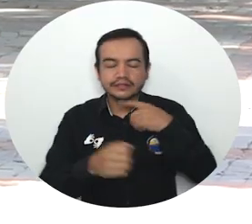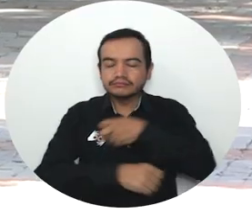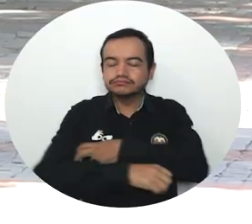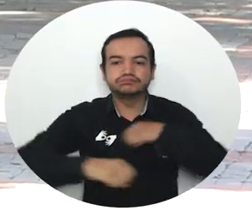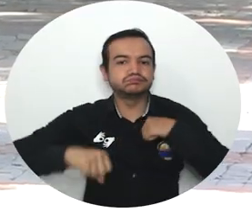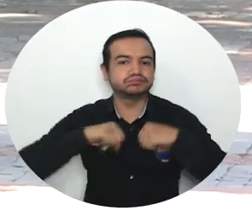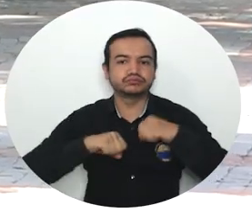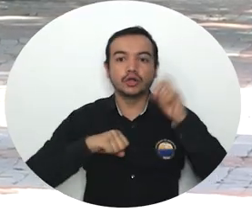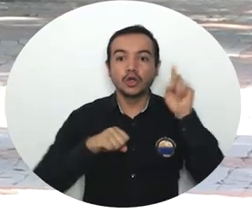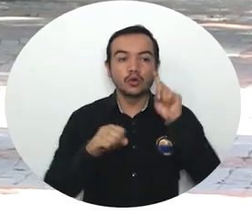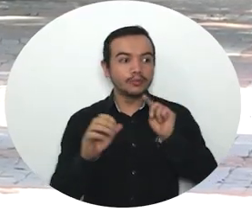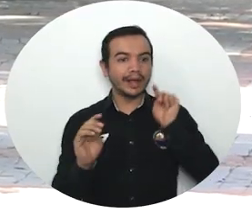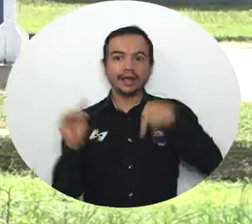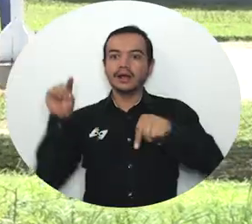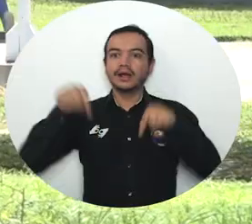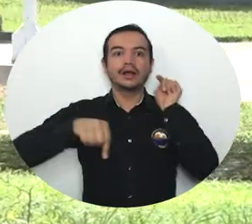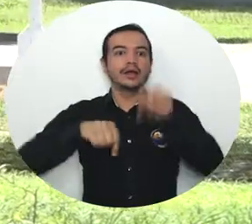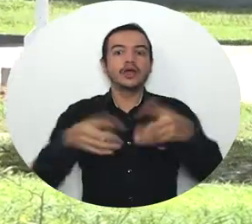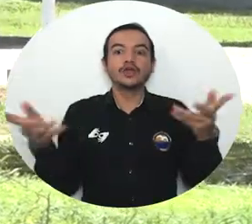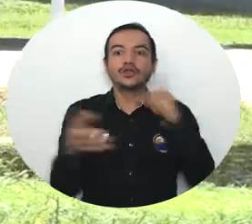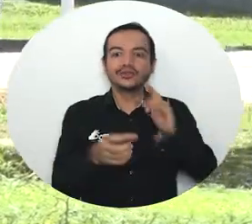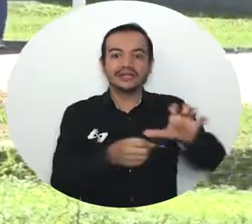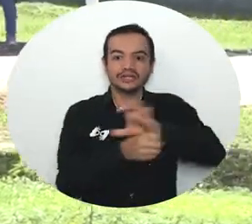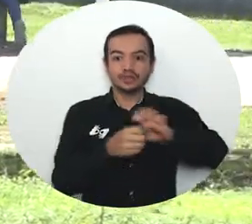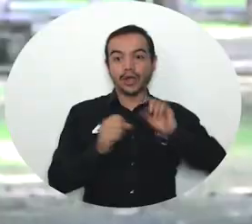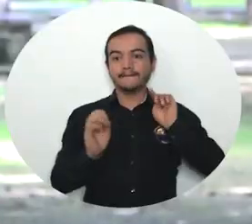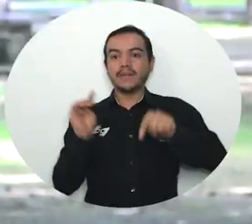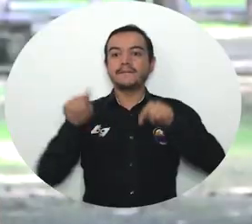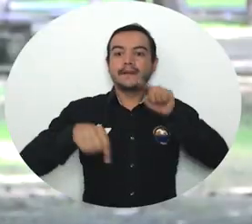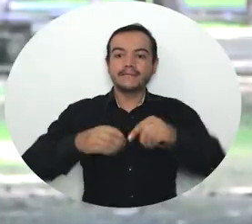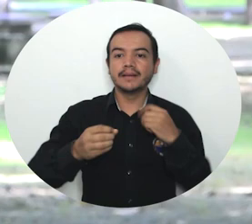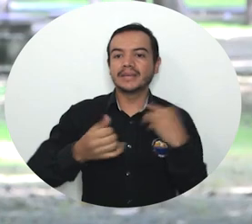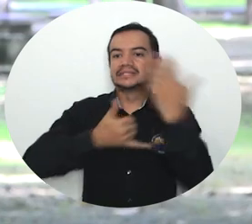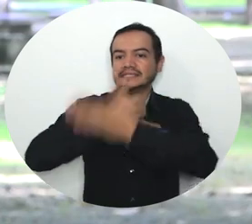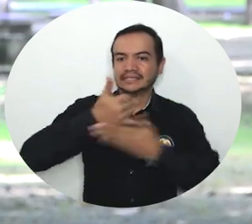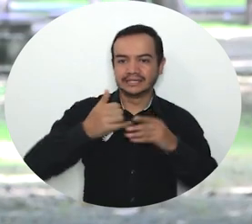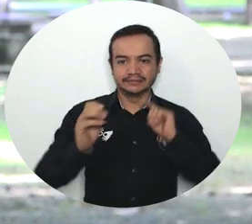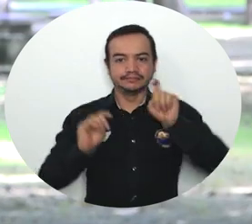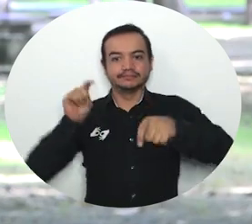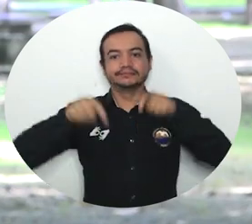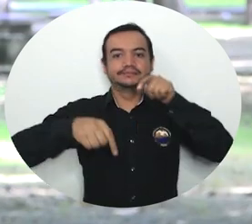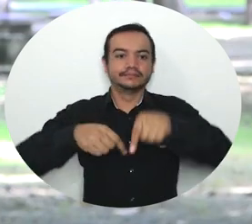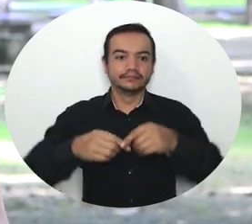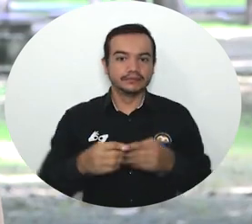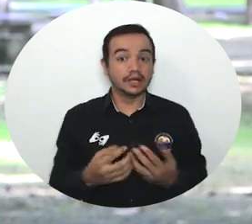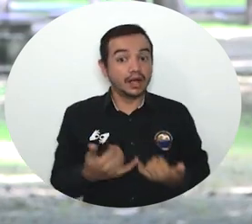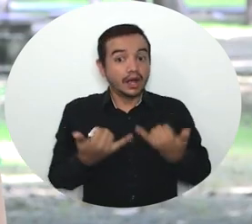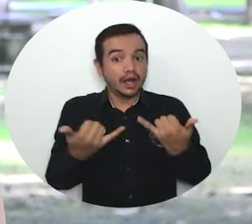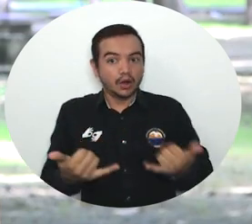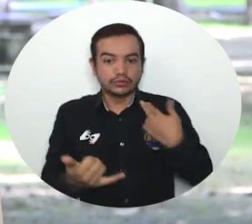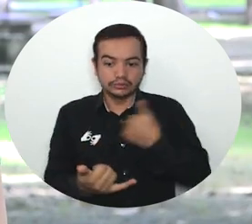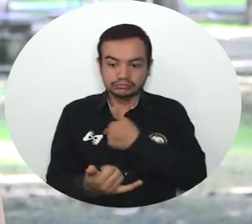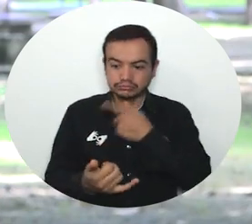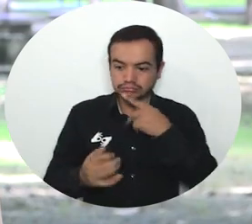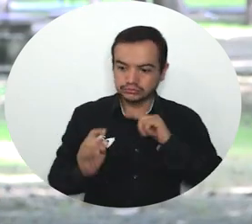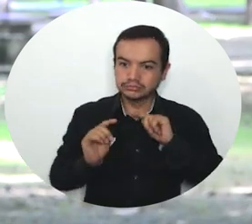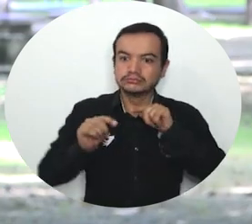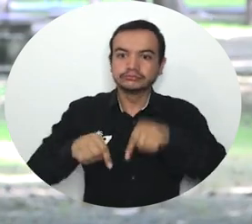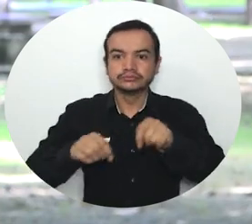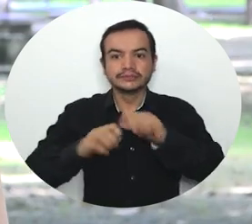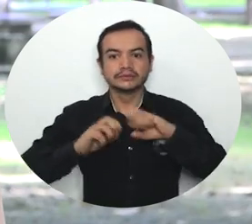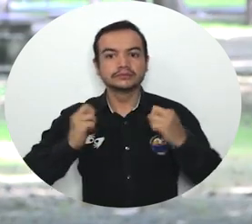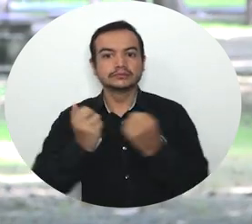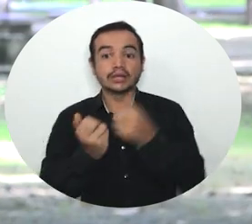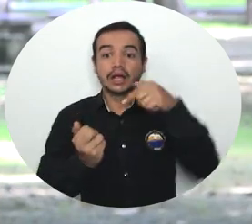universitarios desde diferentes lugares de la ciudad, la región y el país. Las clases a nivel presencial para nosotros, ahora en los laboratorios, son de